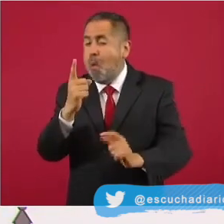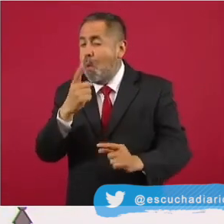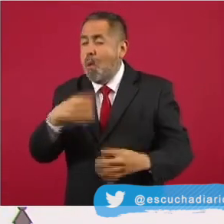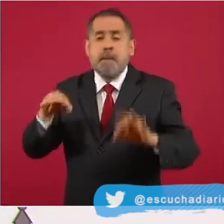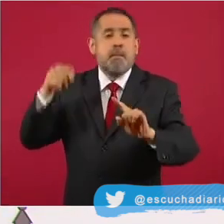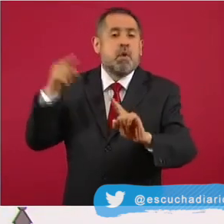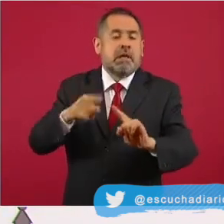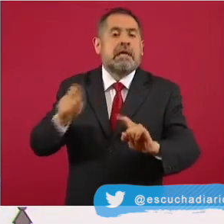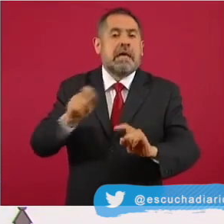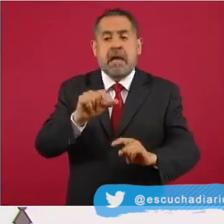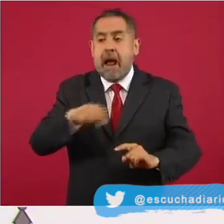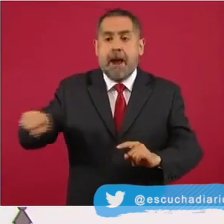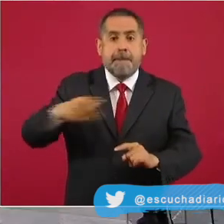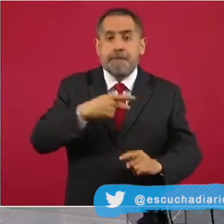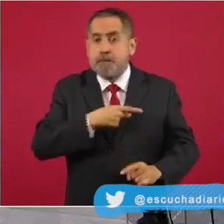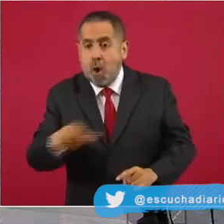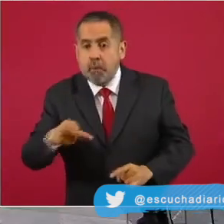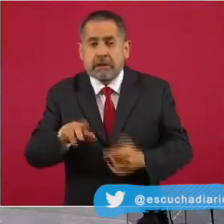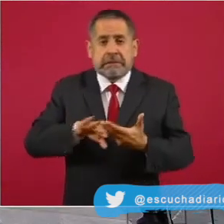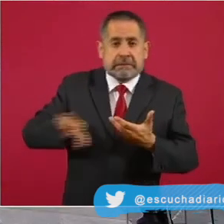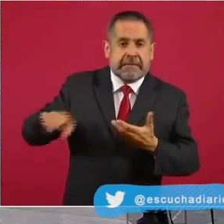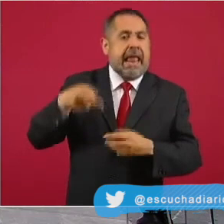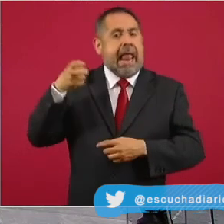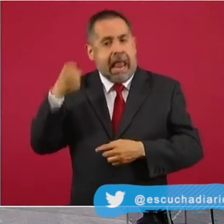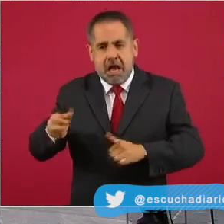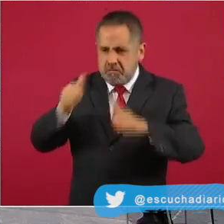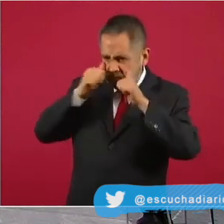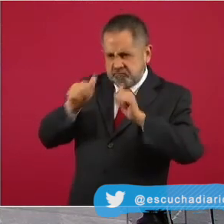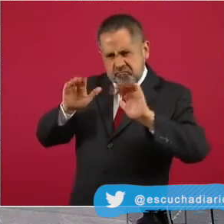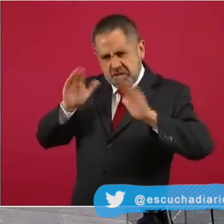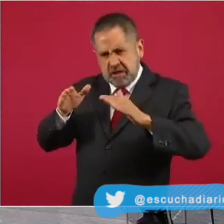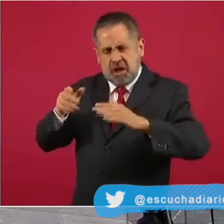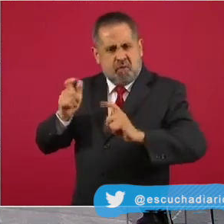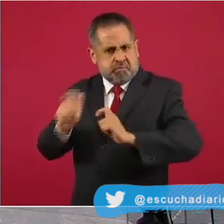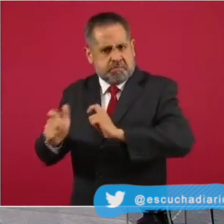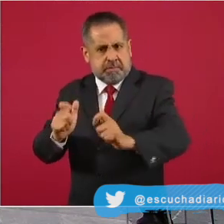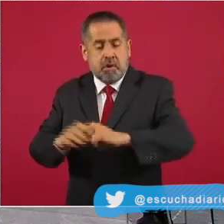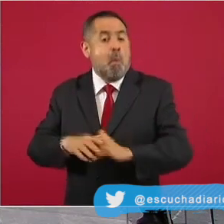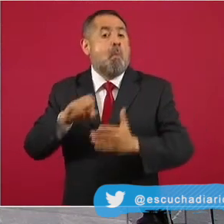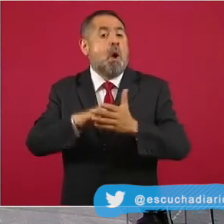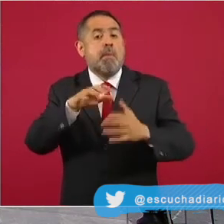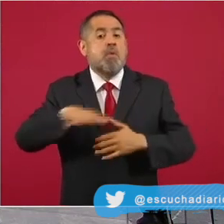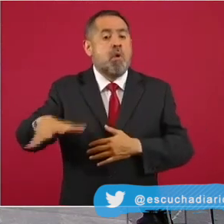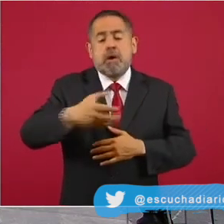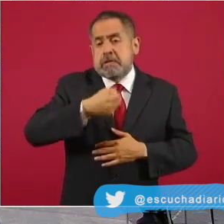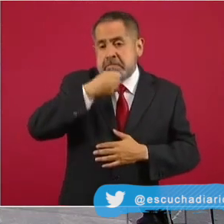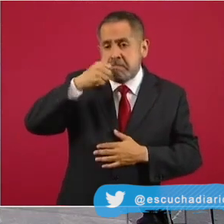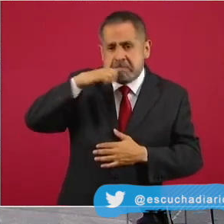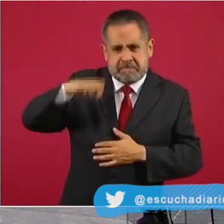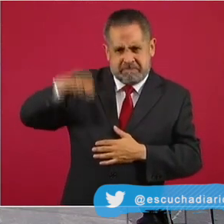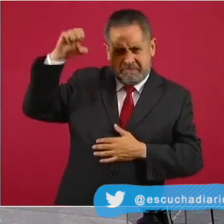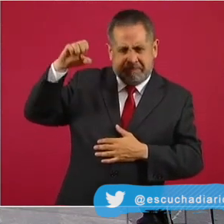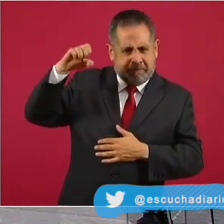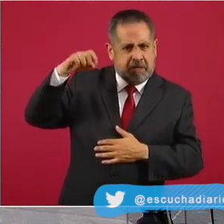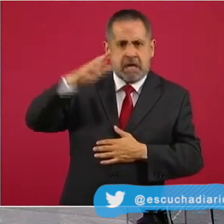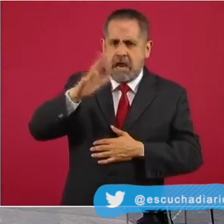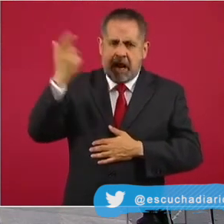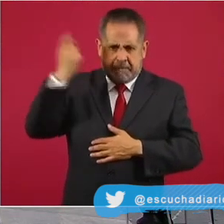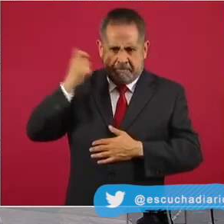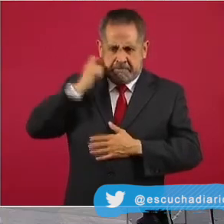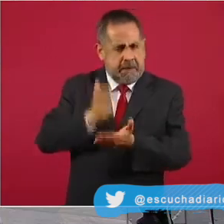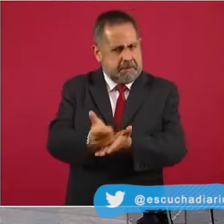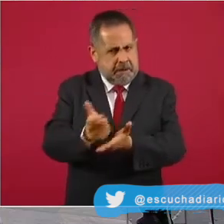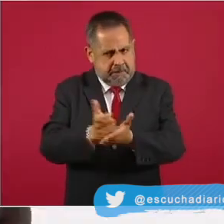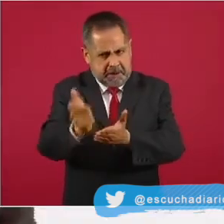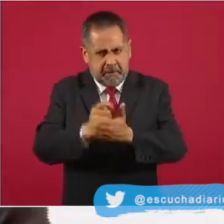y marginados. Ya es realidad la pensión universal para los adultos mayores, el apoyo